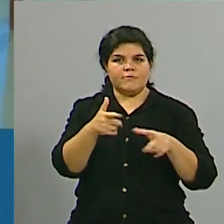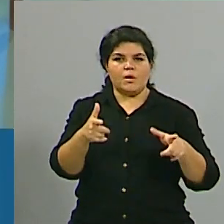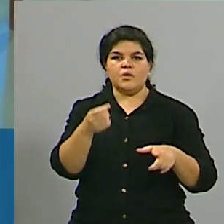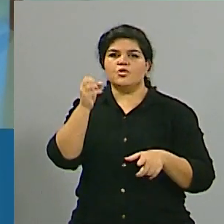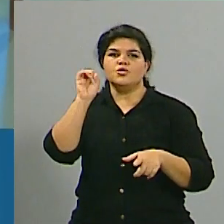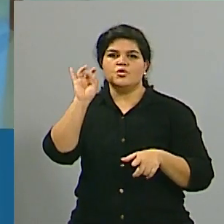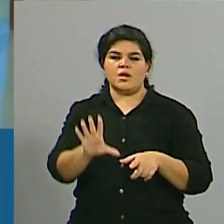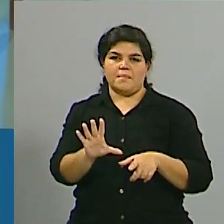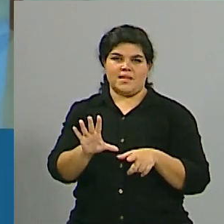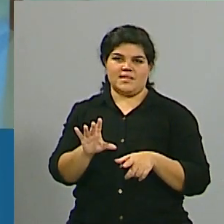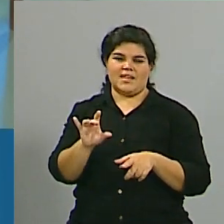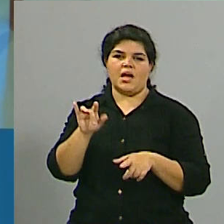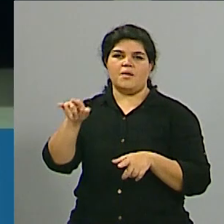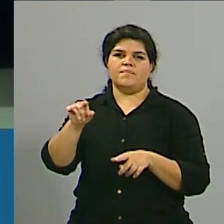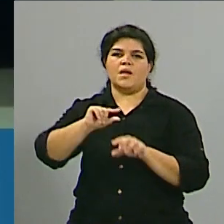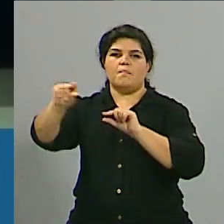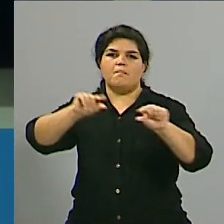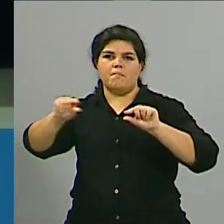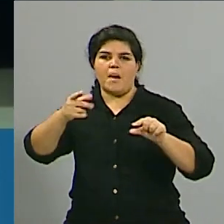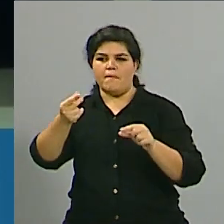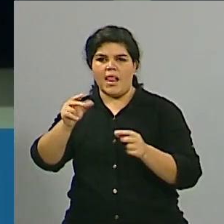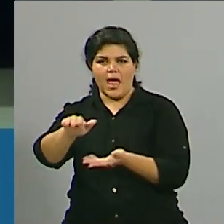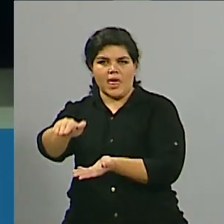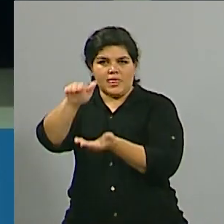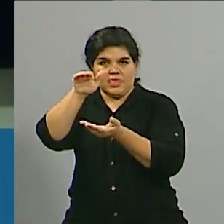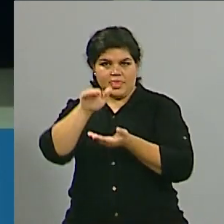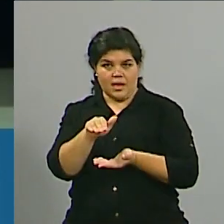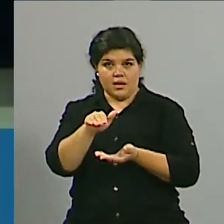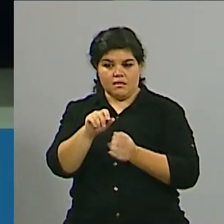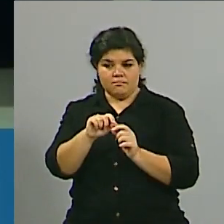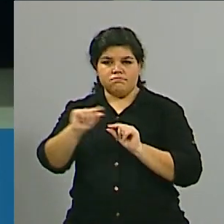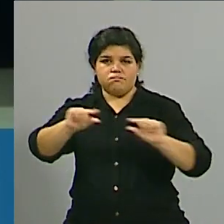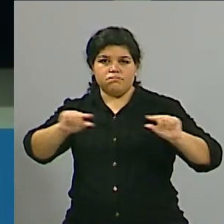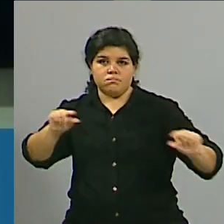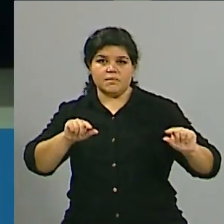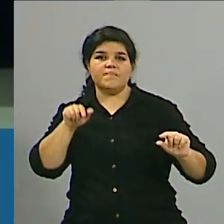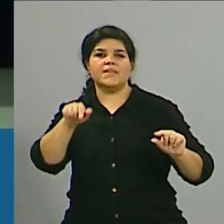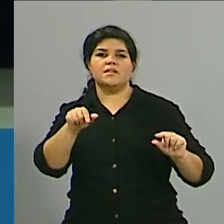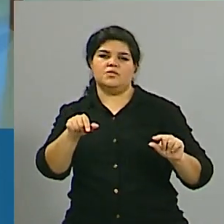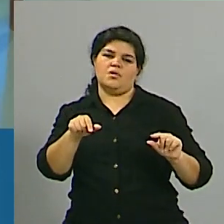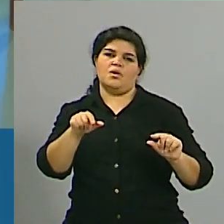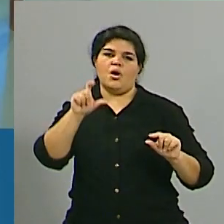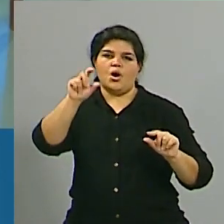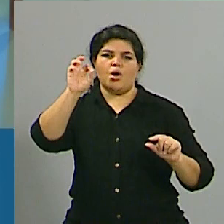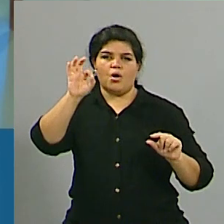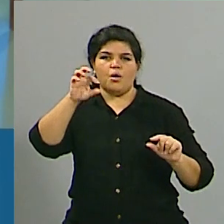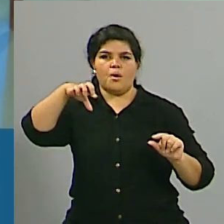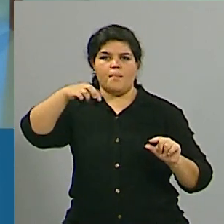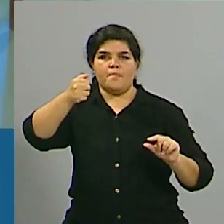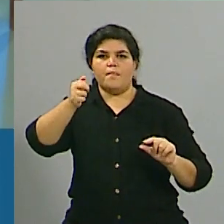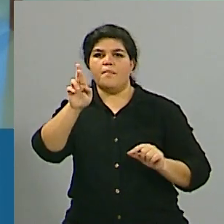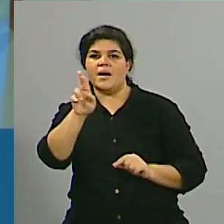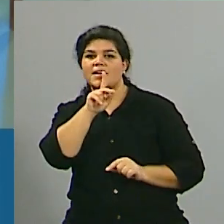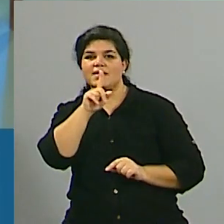4%, Claudia, para que te imagines, de recursos propios y nos cuesta mucho. Claro. Lo demás es todo coparticipación provincial. Entonces, en esto,